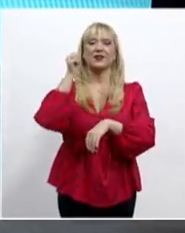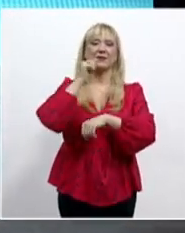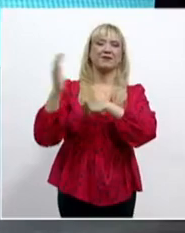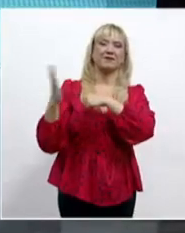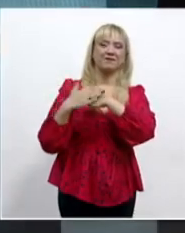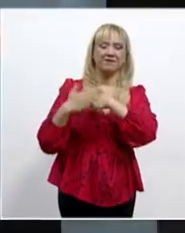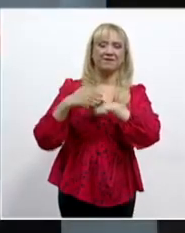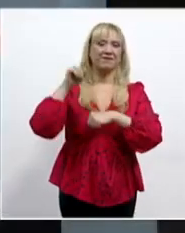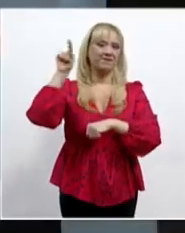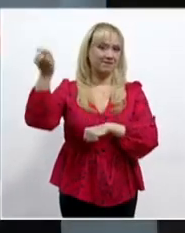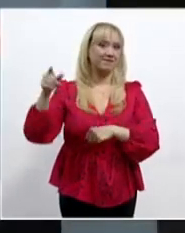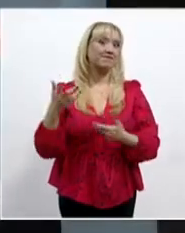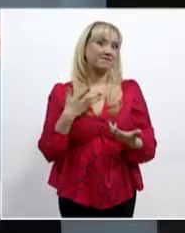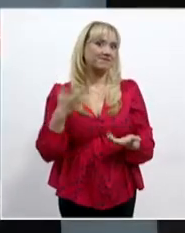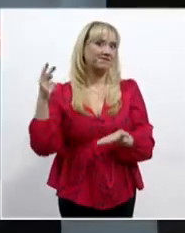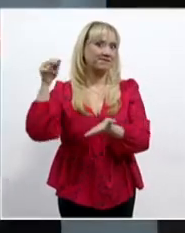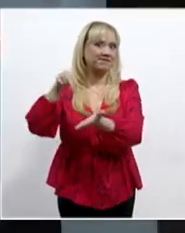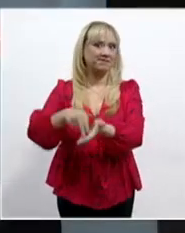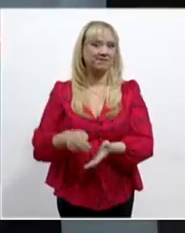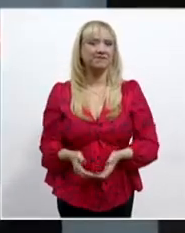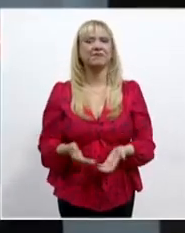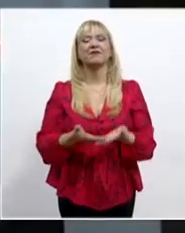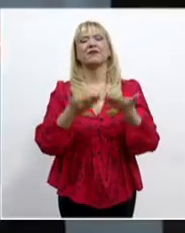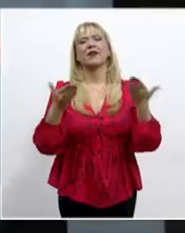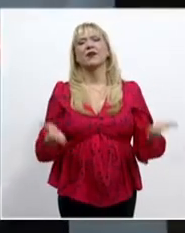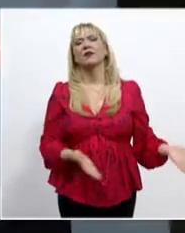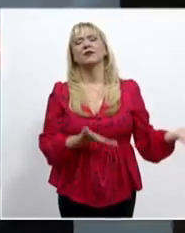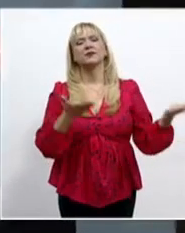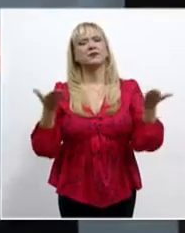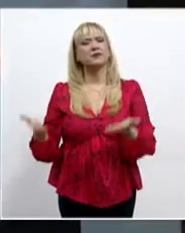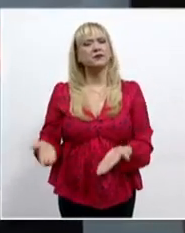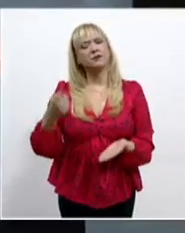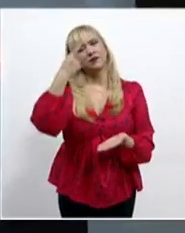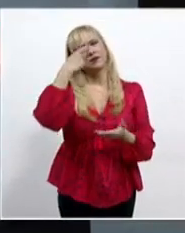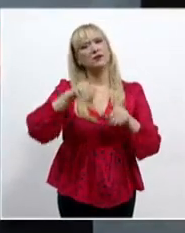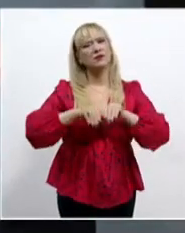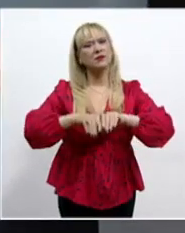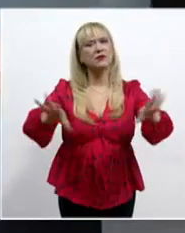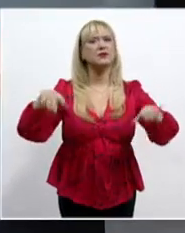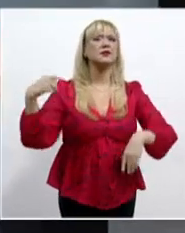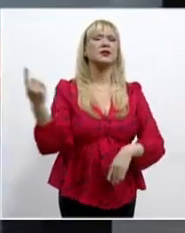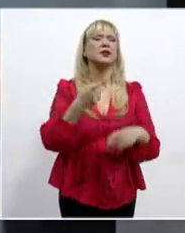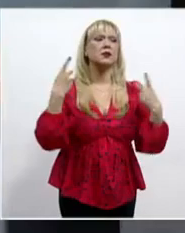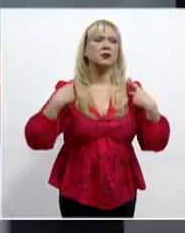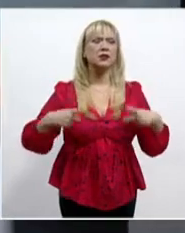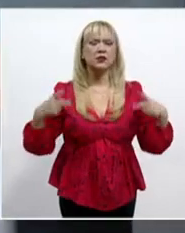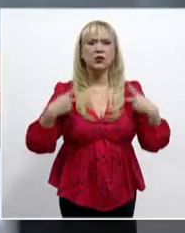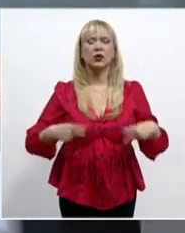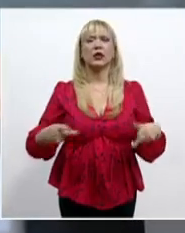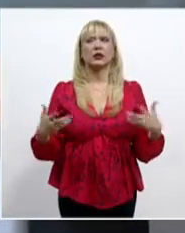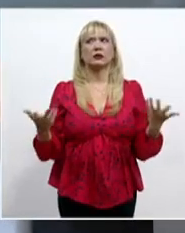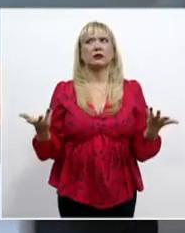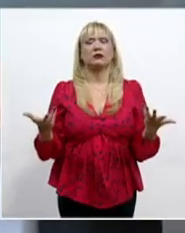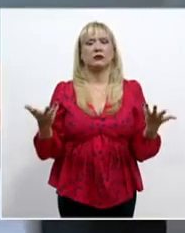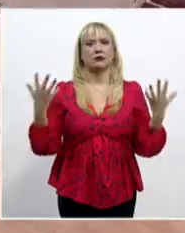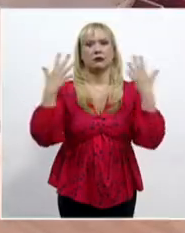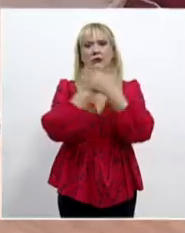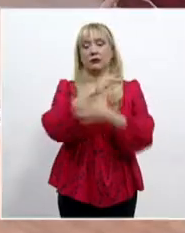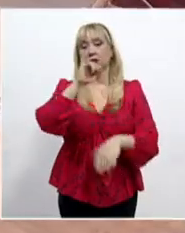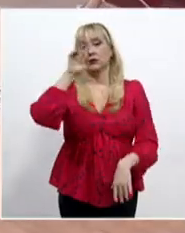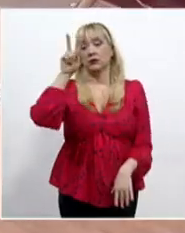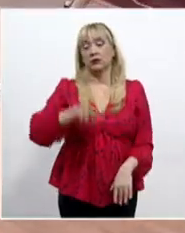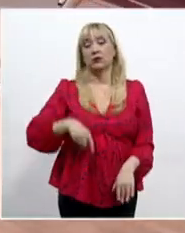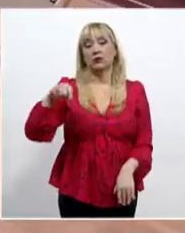desde el Pleno de la Suprema Corte. Y seguimos con la información porque con el fin de promover que la población en general reconozca en la Corte a una